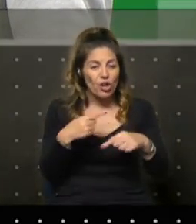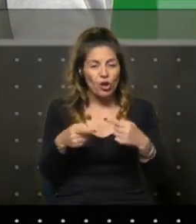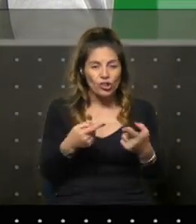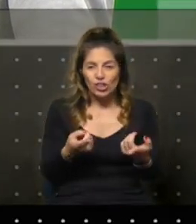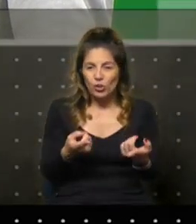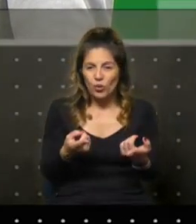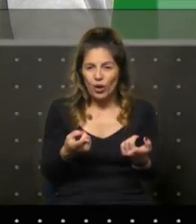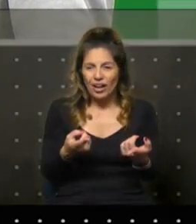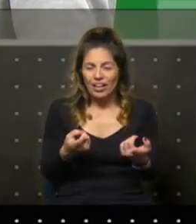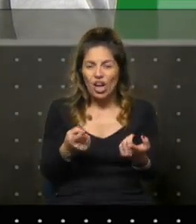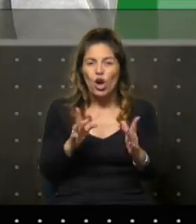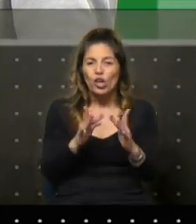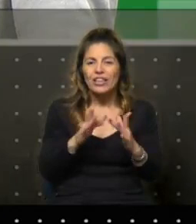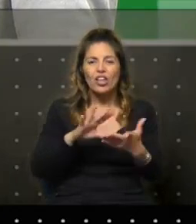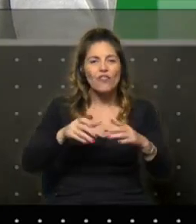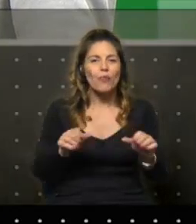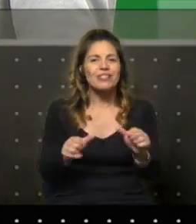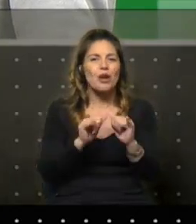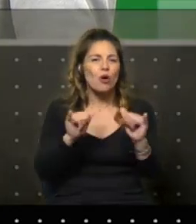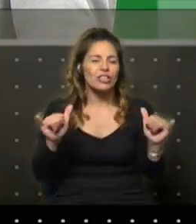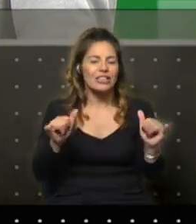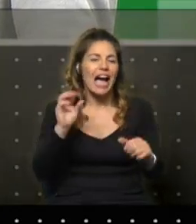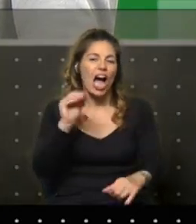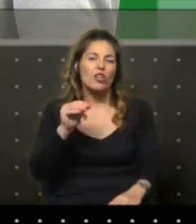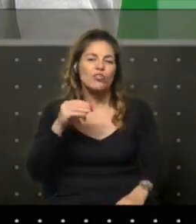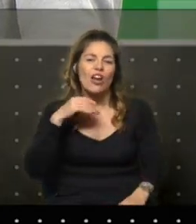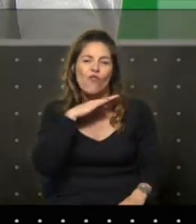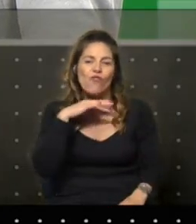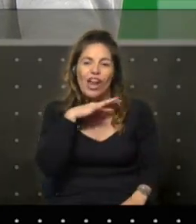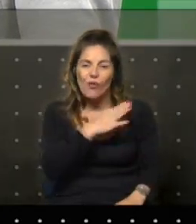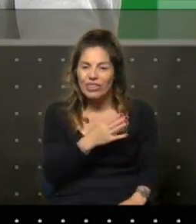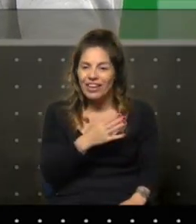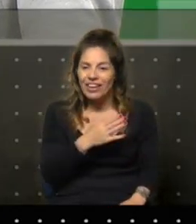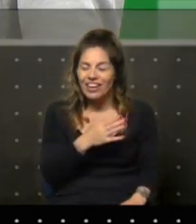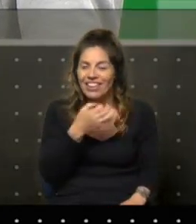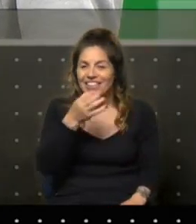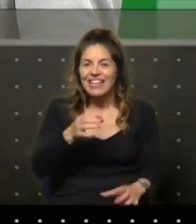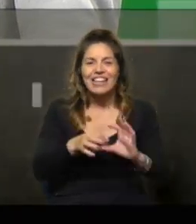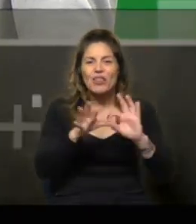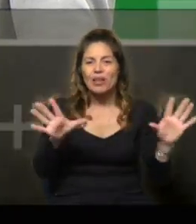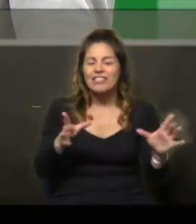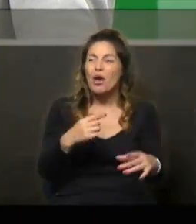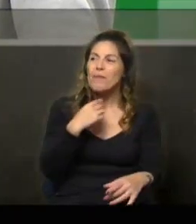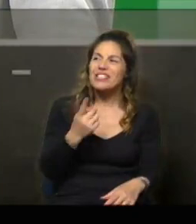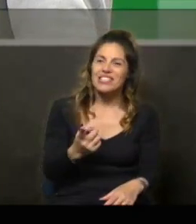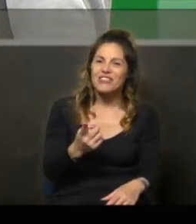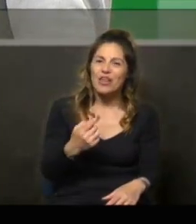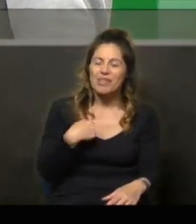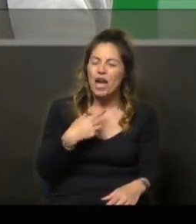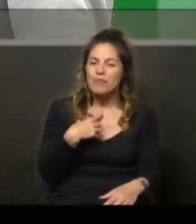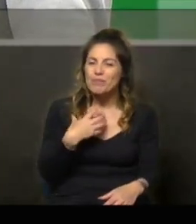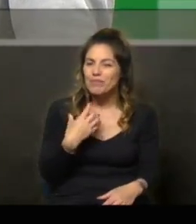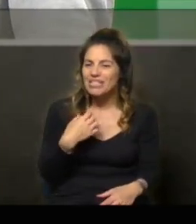esta forma de hacer política anunciar un fraude ya de alguna manera decir la democracia me sirve mientras me conv